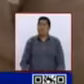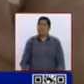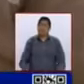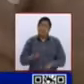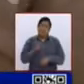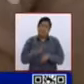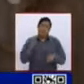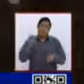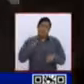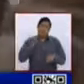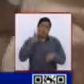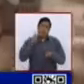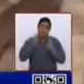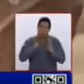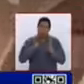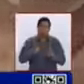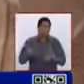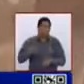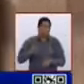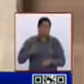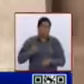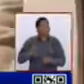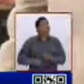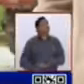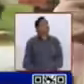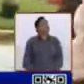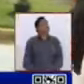Me llamaba y yo no les respondía.